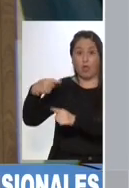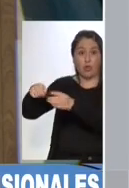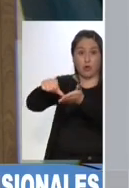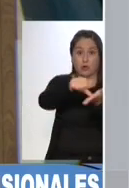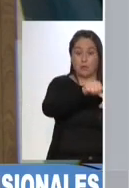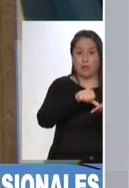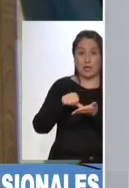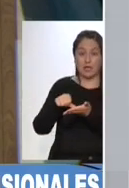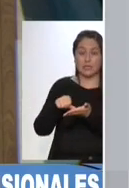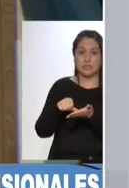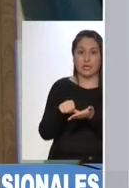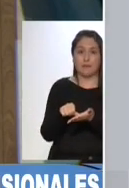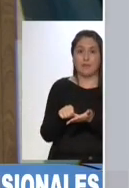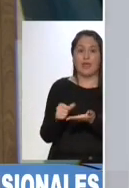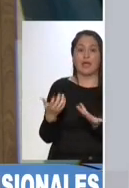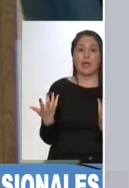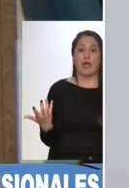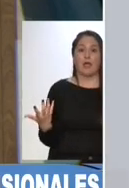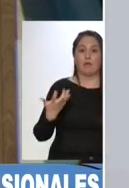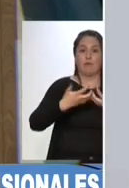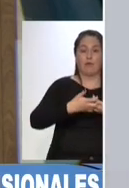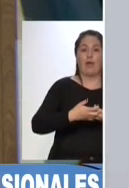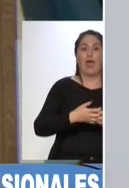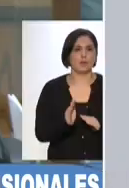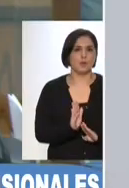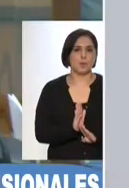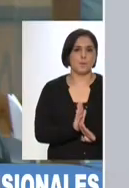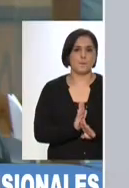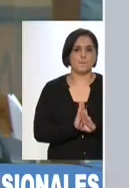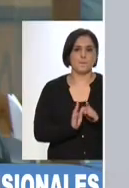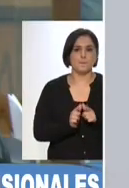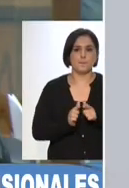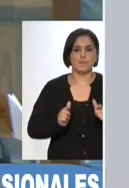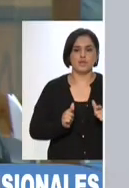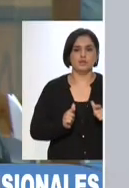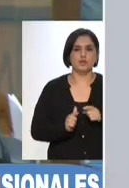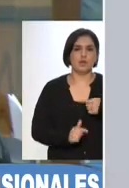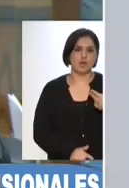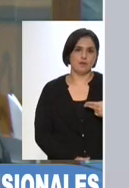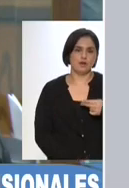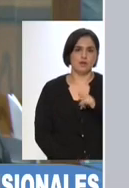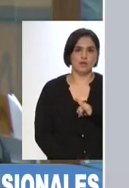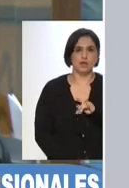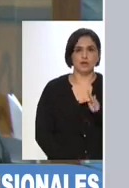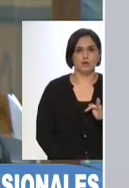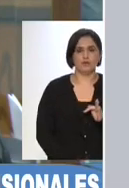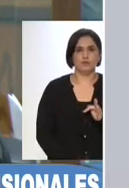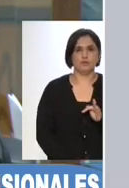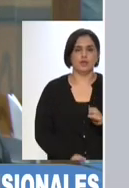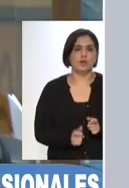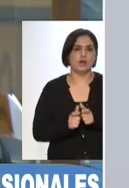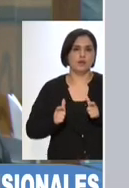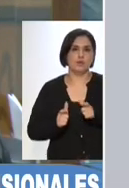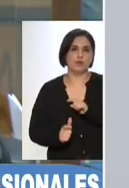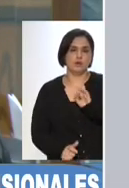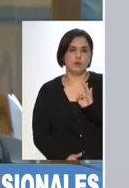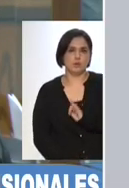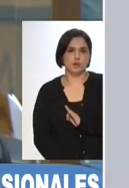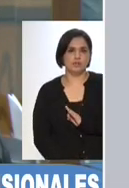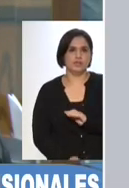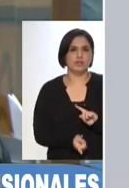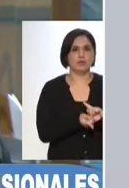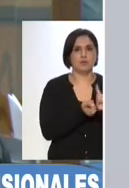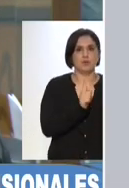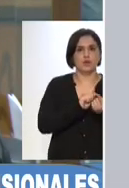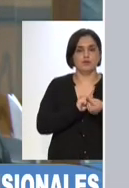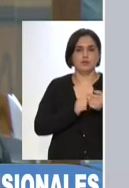días. Gracias por acompañarnos. Buenos días, Nicolás. Buenos días a todos los televidentes también. Diputada, a ver, analicemos lo que sucedió el día